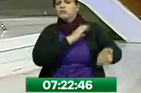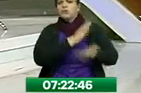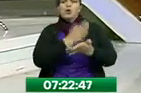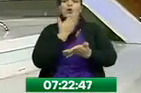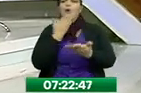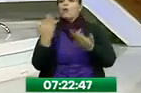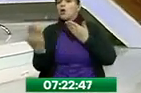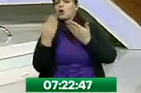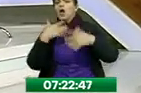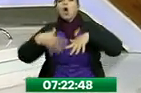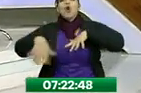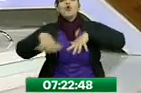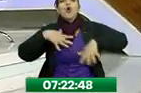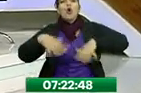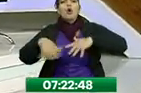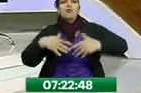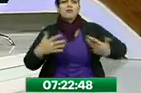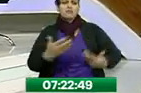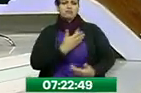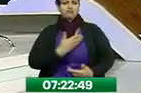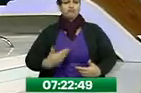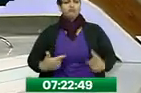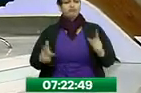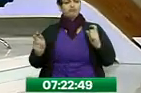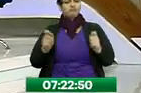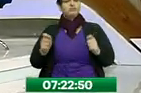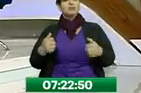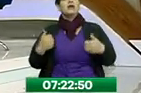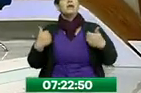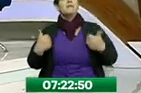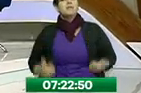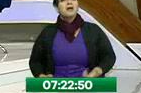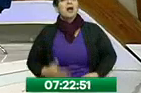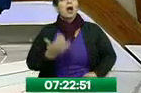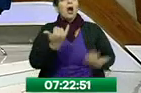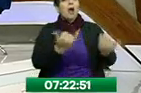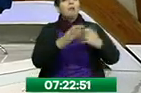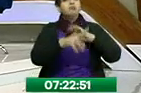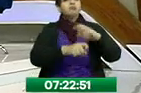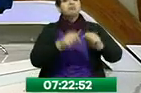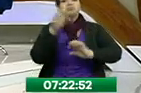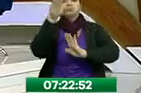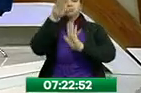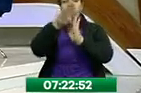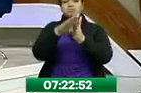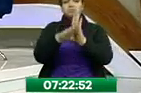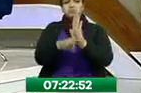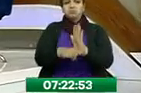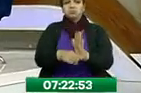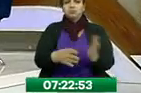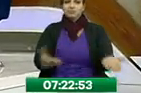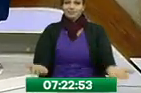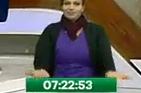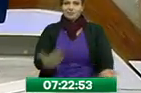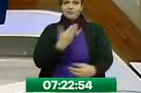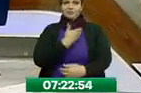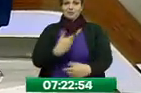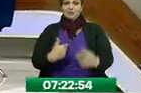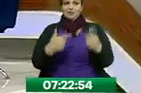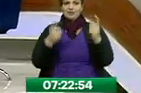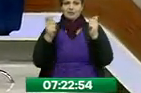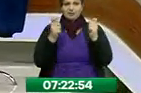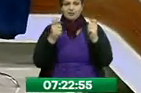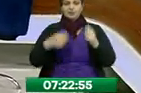poder liberar de esa discrecionalidad a jueces y fiscales que al momento de impartir un fallo parecieran